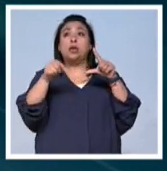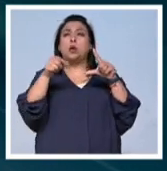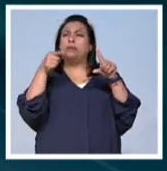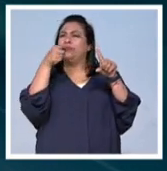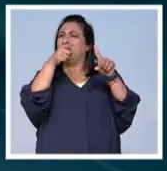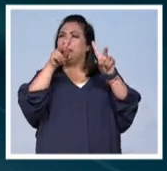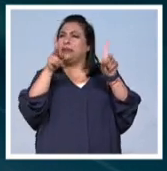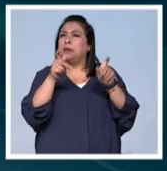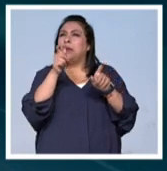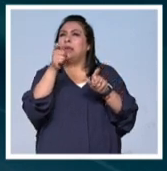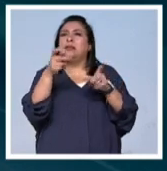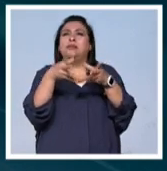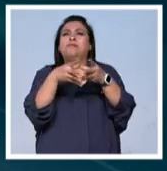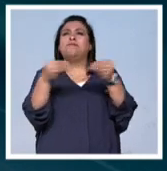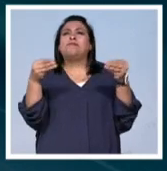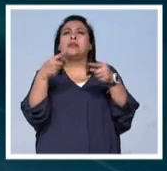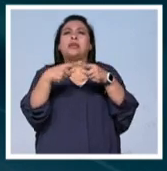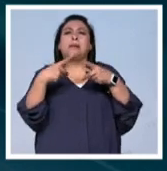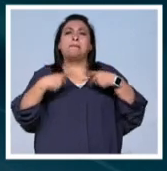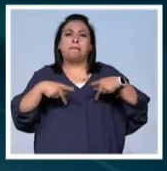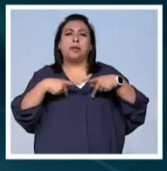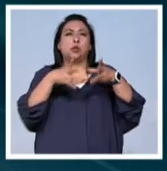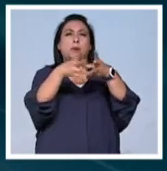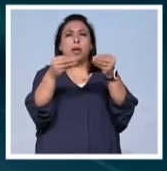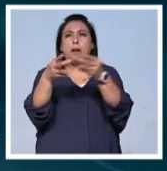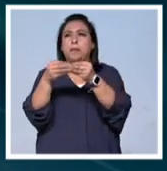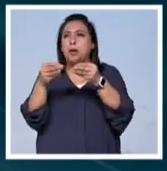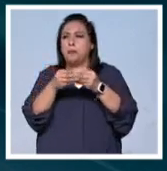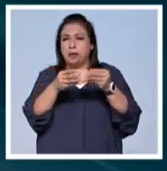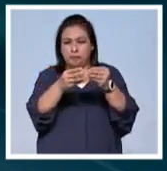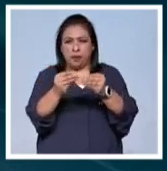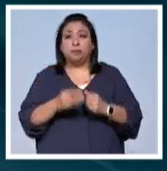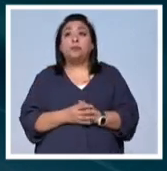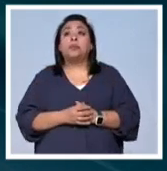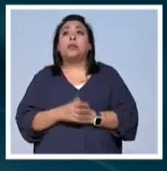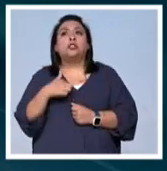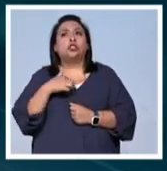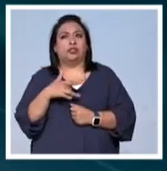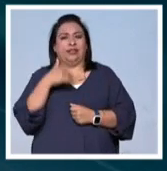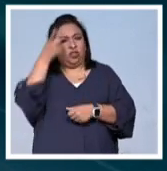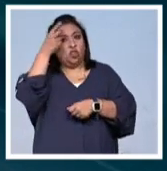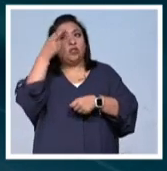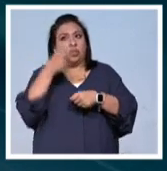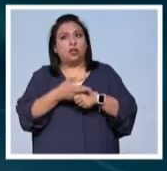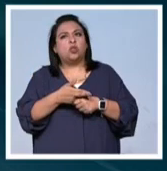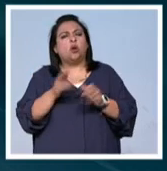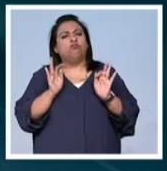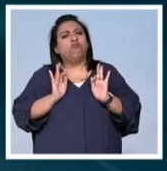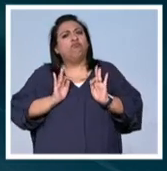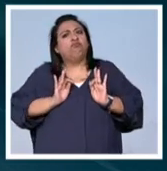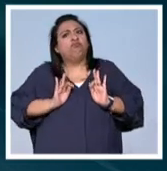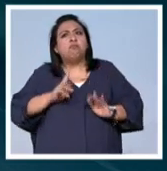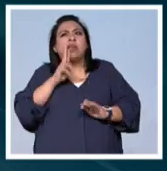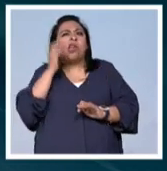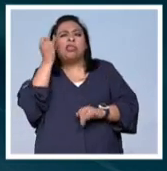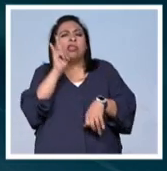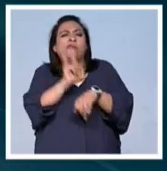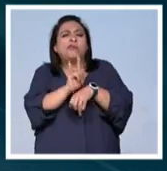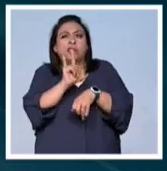como eje conductor la desaparición de personas me siento como directora mucho más cómoda en la